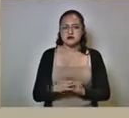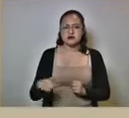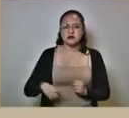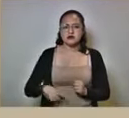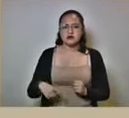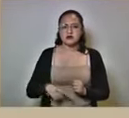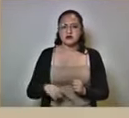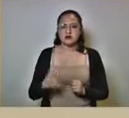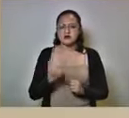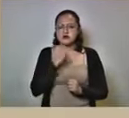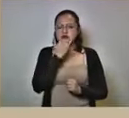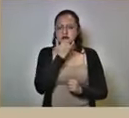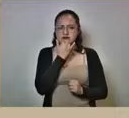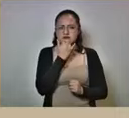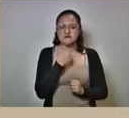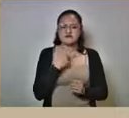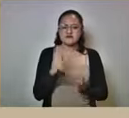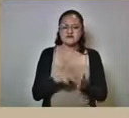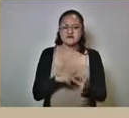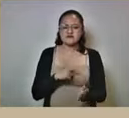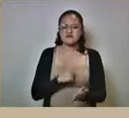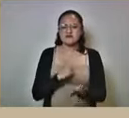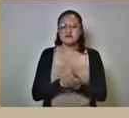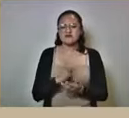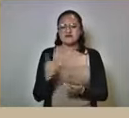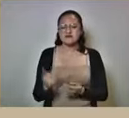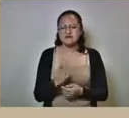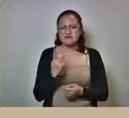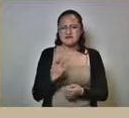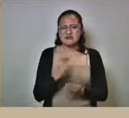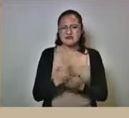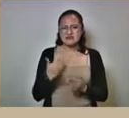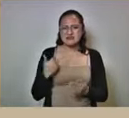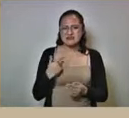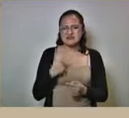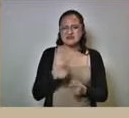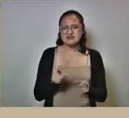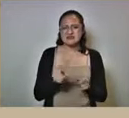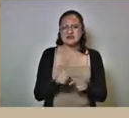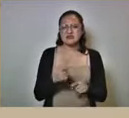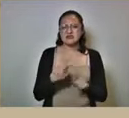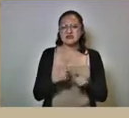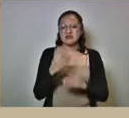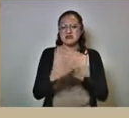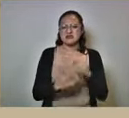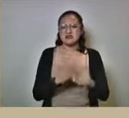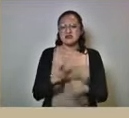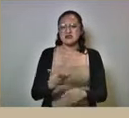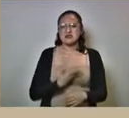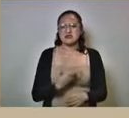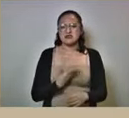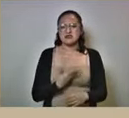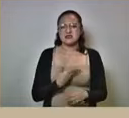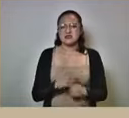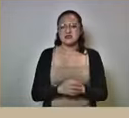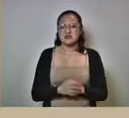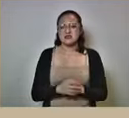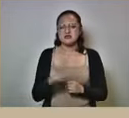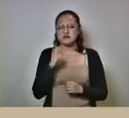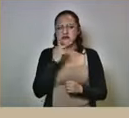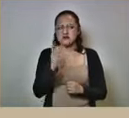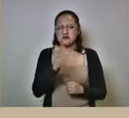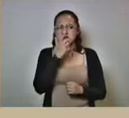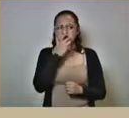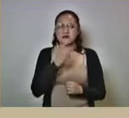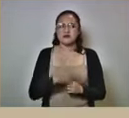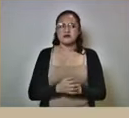Gobernador, disculpe que insista con la pregunta que se hace unos momentos sobre el avance que tienen de los ventiladores